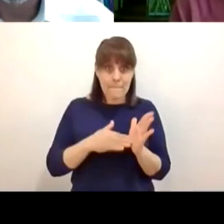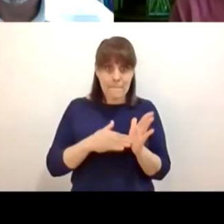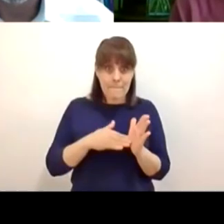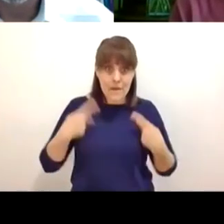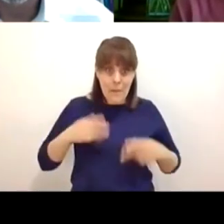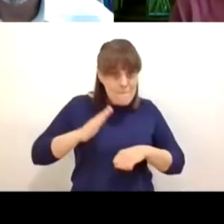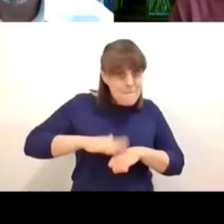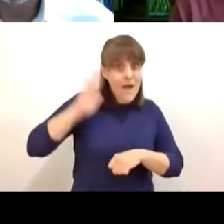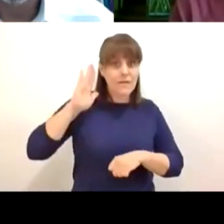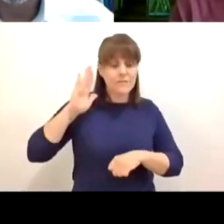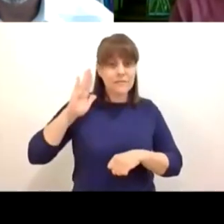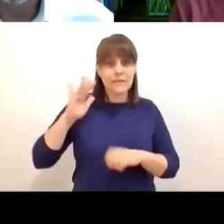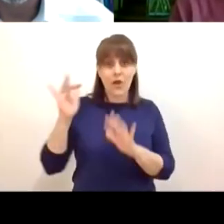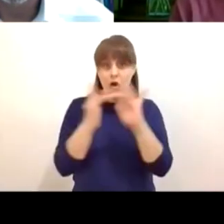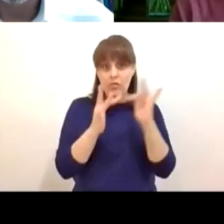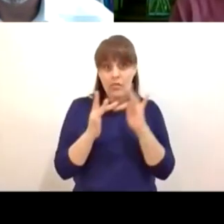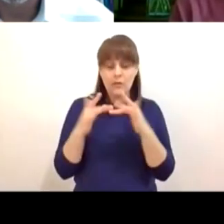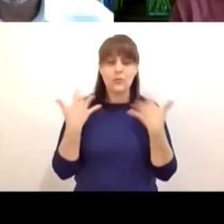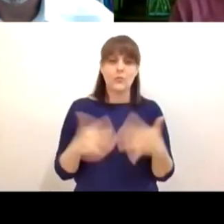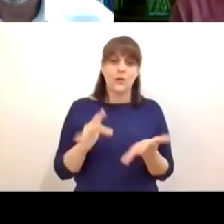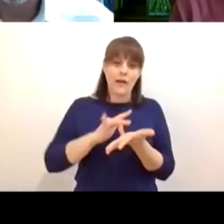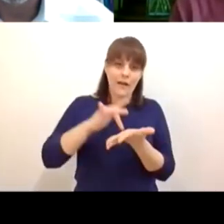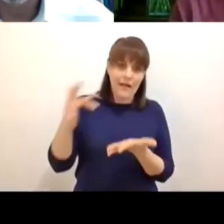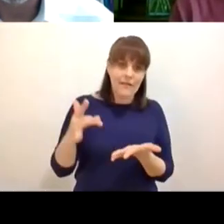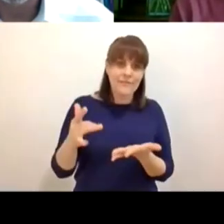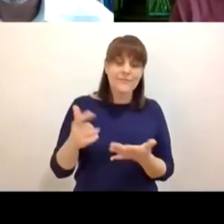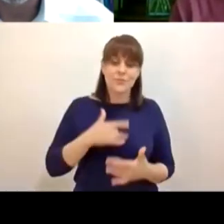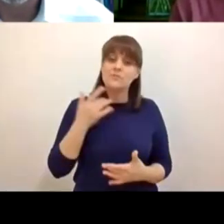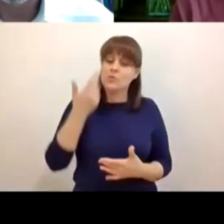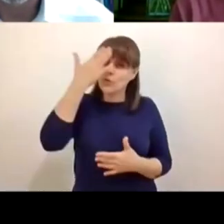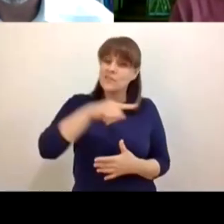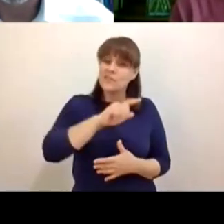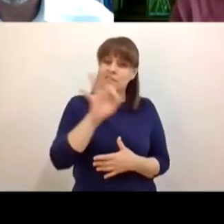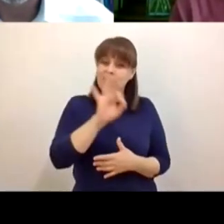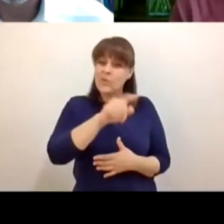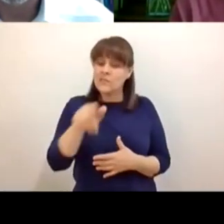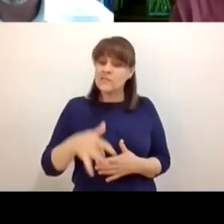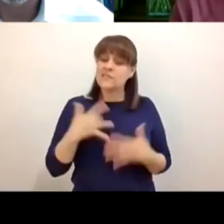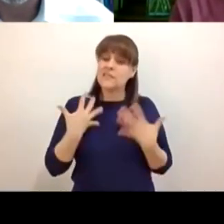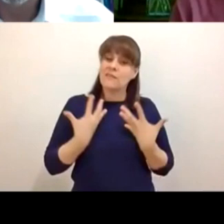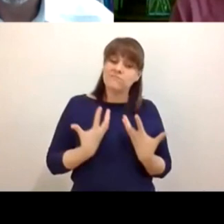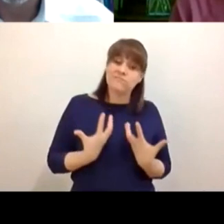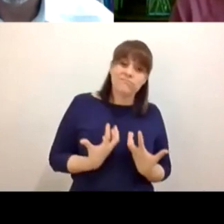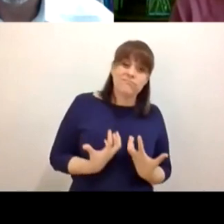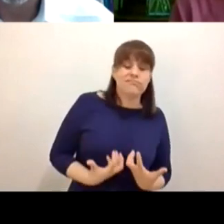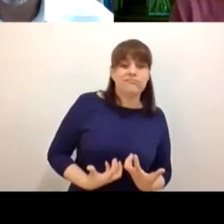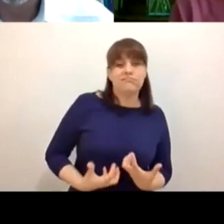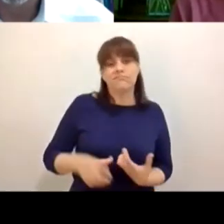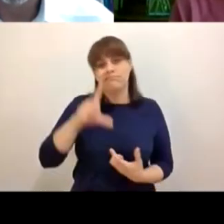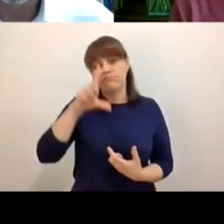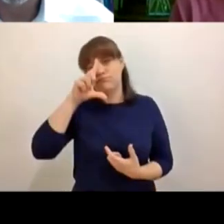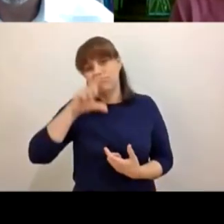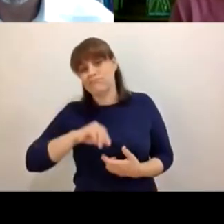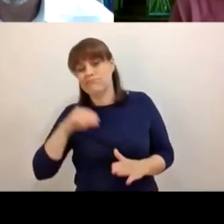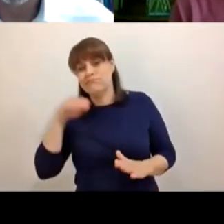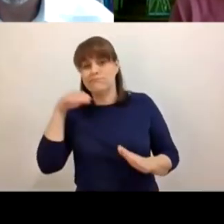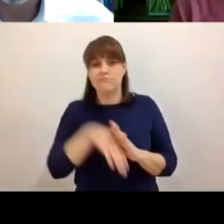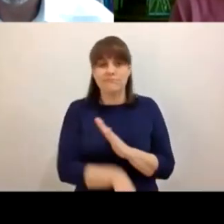mencionar, que hoy están conectadas. Sé que hay mucha desesperanza, hay muchas mamás, muchos papás, estoy leyendo las preguntas de qué hago